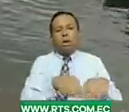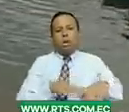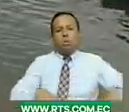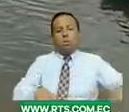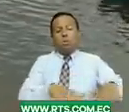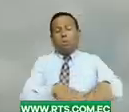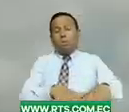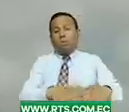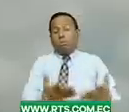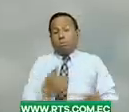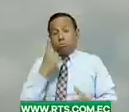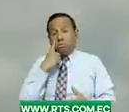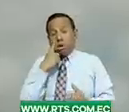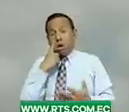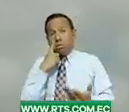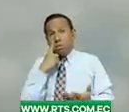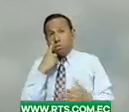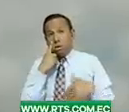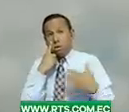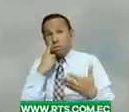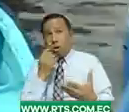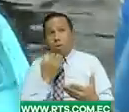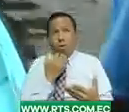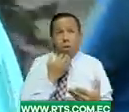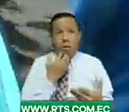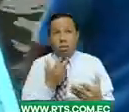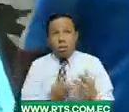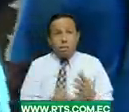sus familias, informó Charlie Pisa.